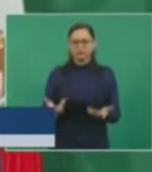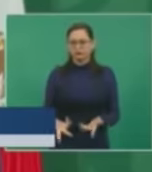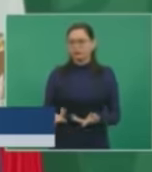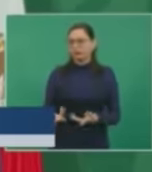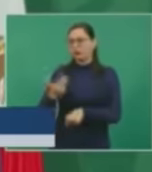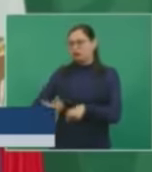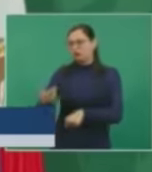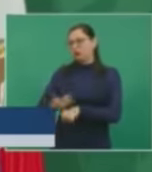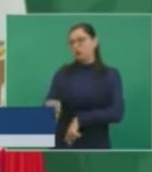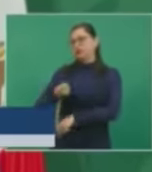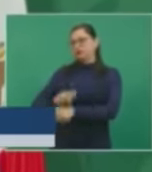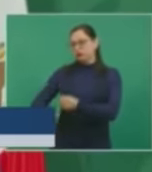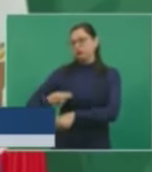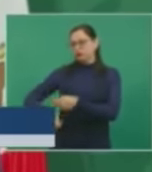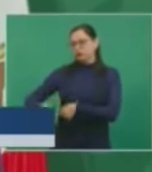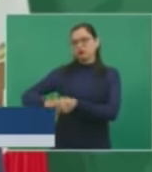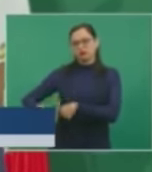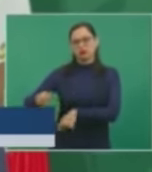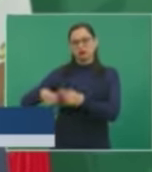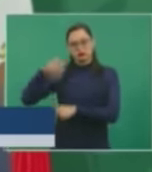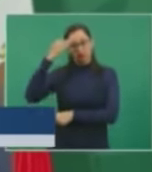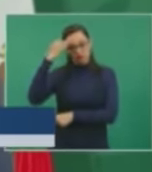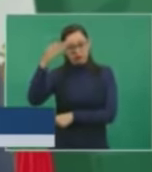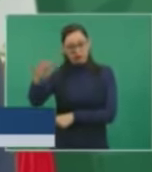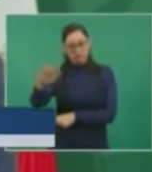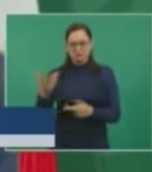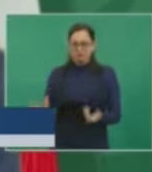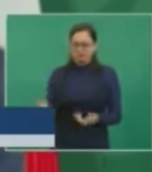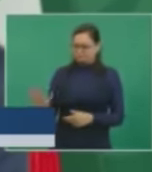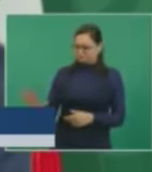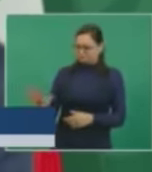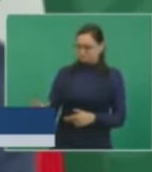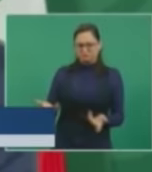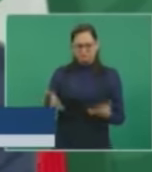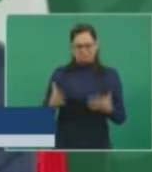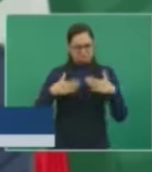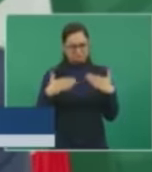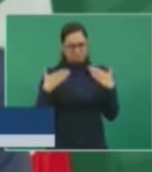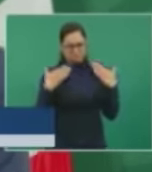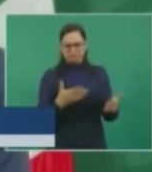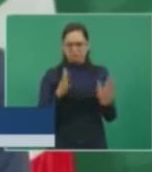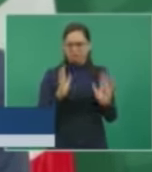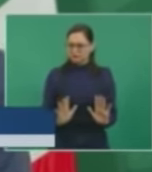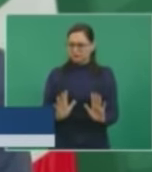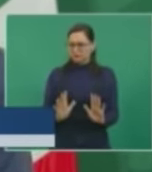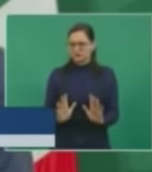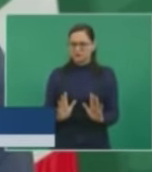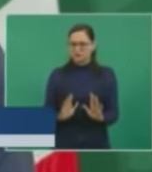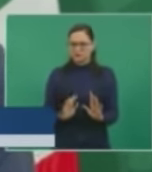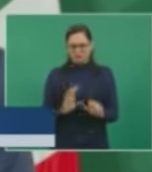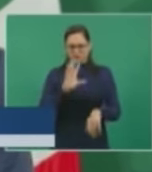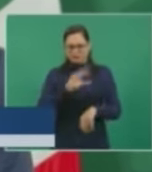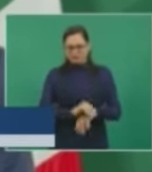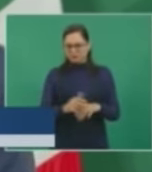al mecanismo que a usted le parezca para solucionar las cosas. Creo que no es una salida, más aún en este tiempo tan convulso en el que estamos